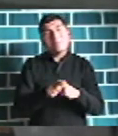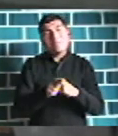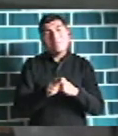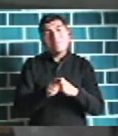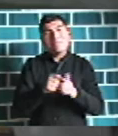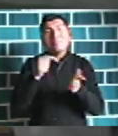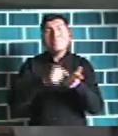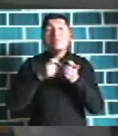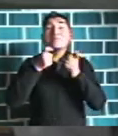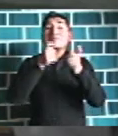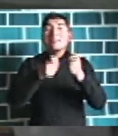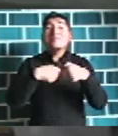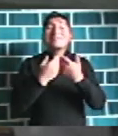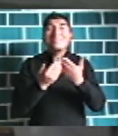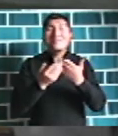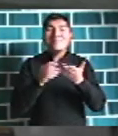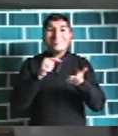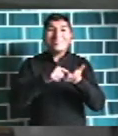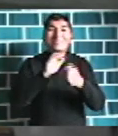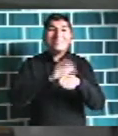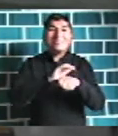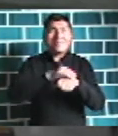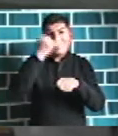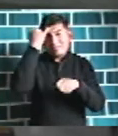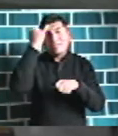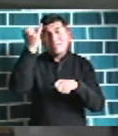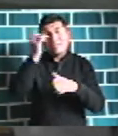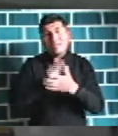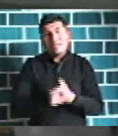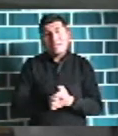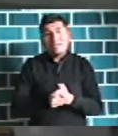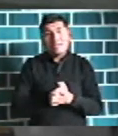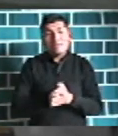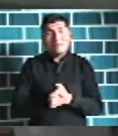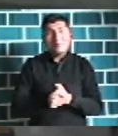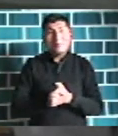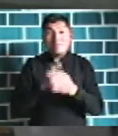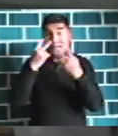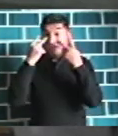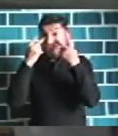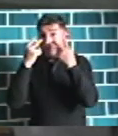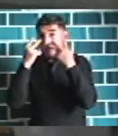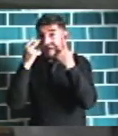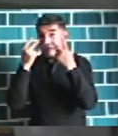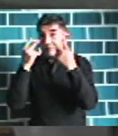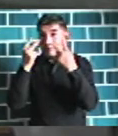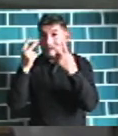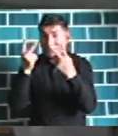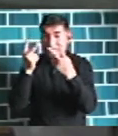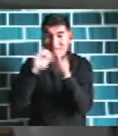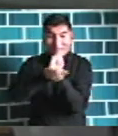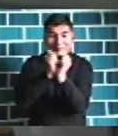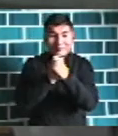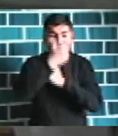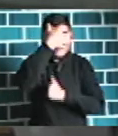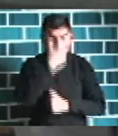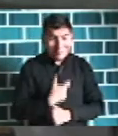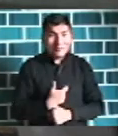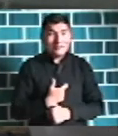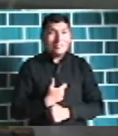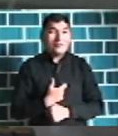tal este obsequio qué tal está sugerencia escucho me convierto